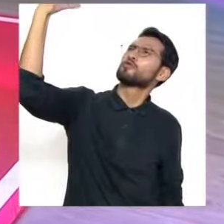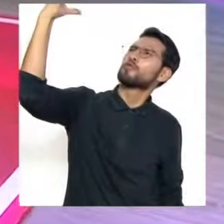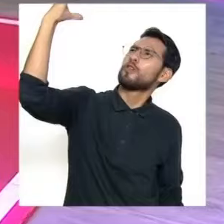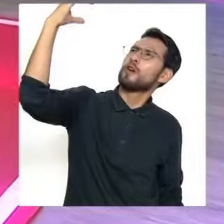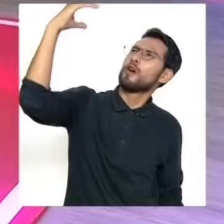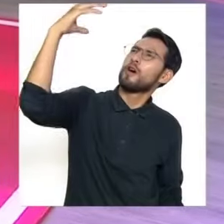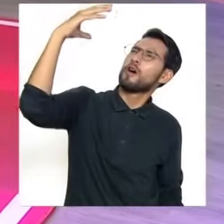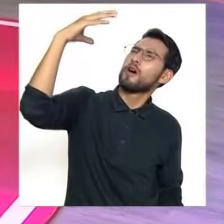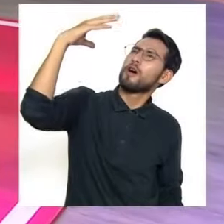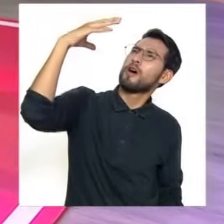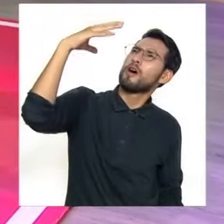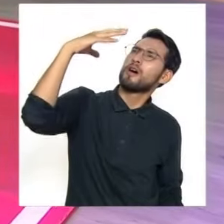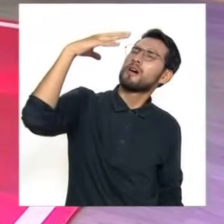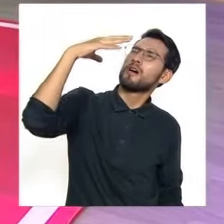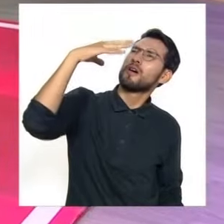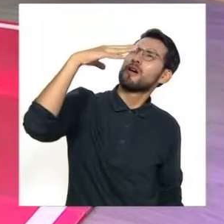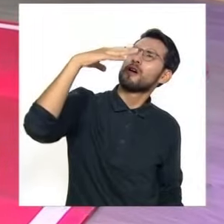sol